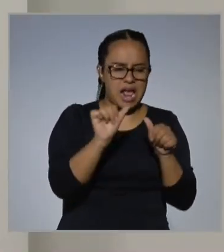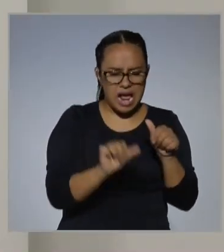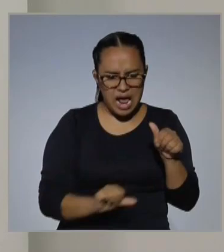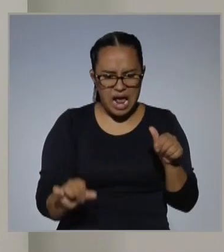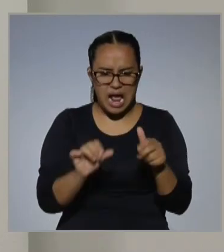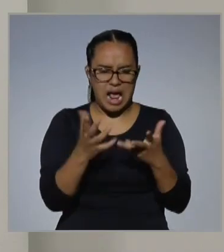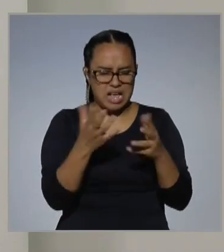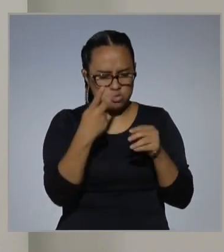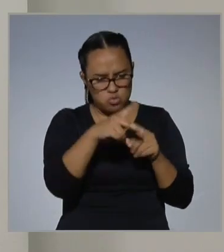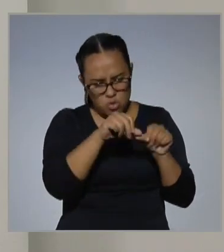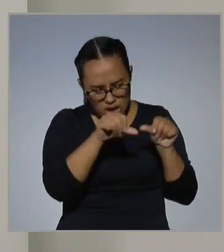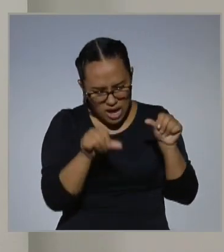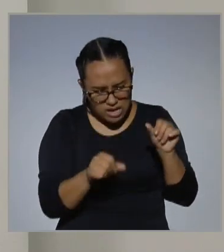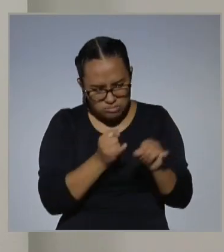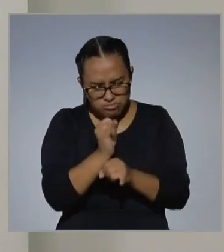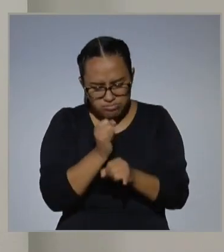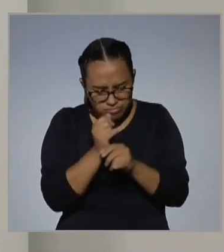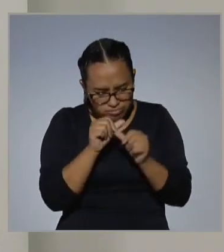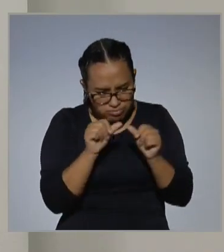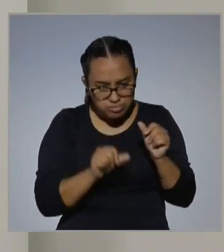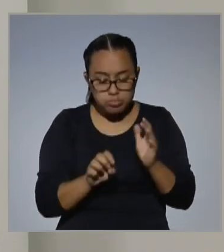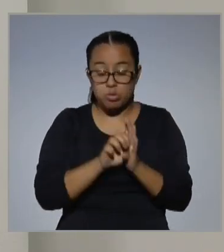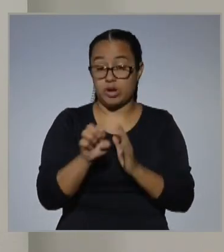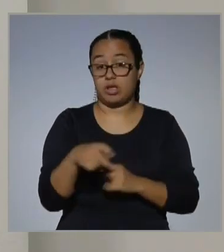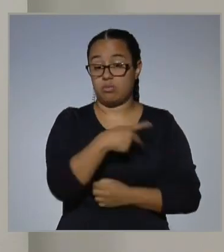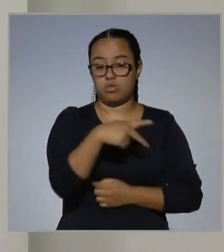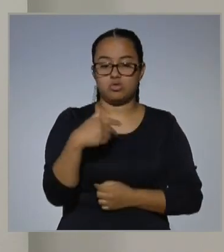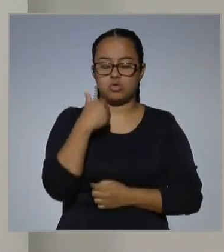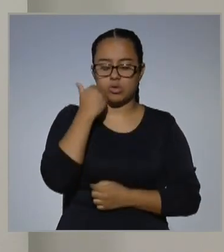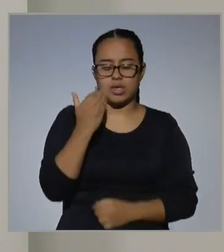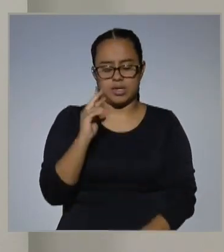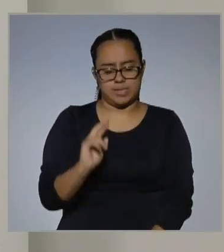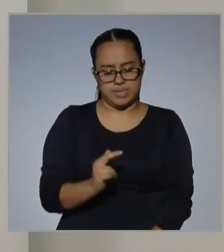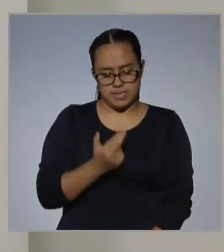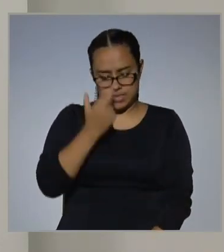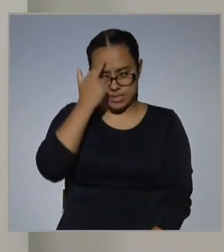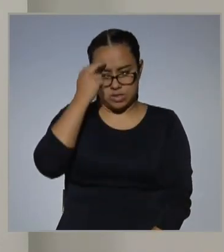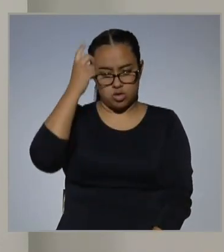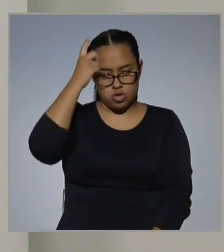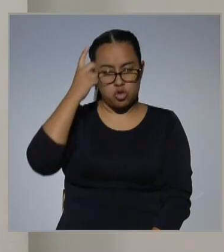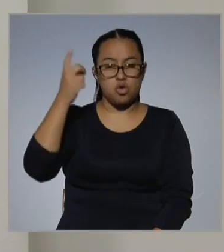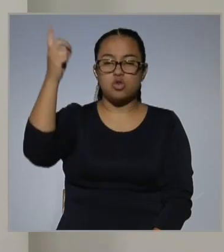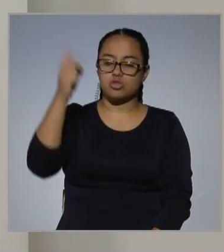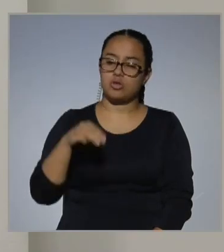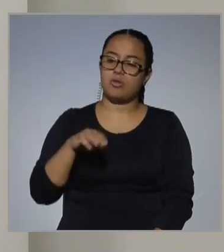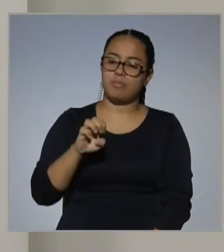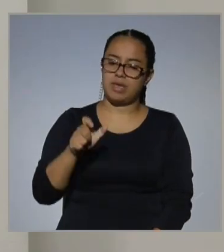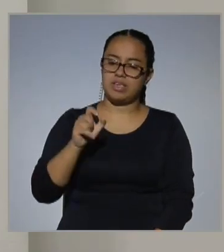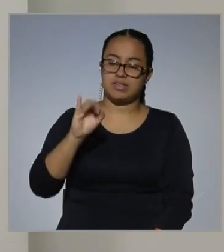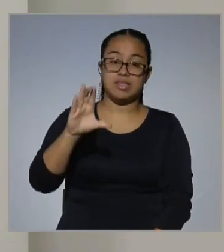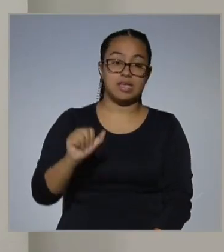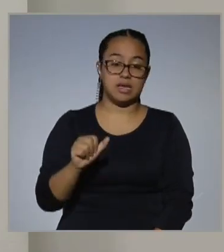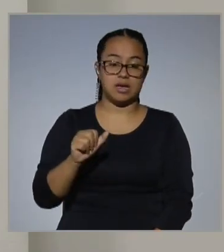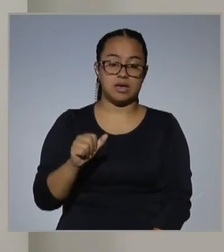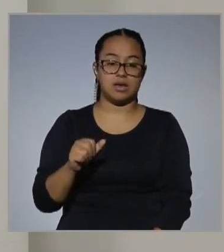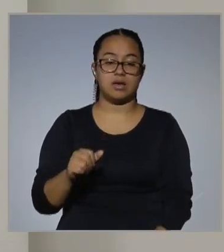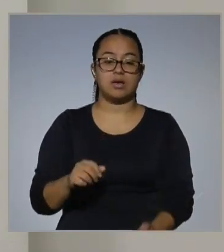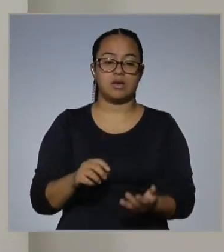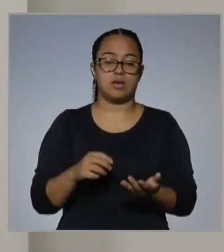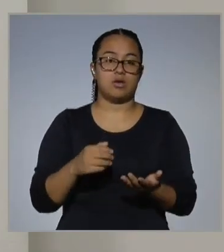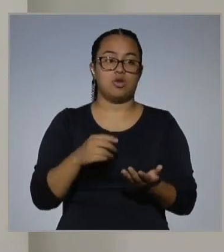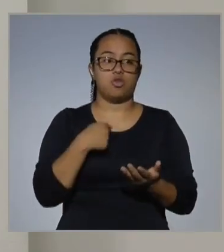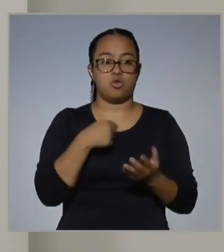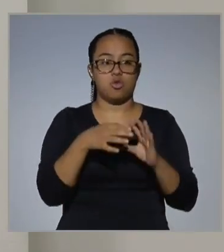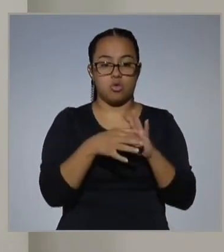artesanos, que buscan, por ejemplo, recordar a los dioses mexicas y hablar de